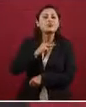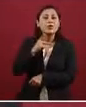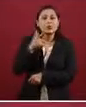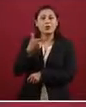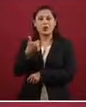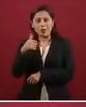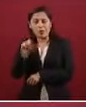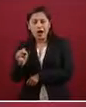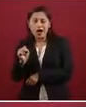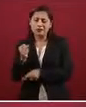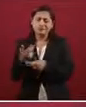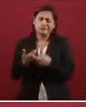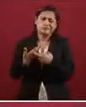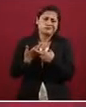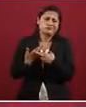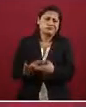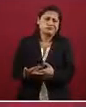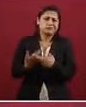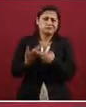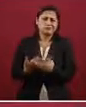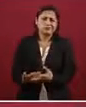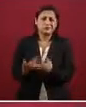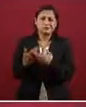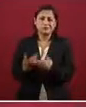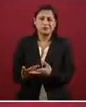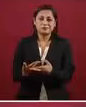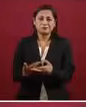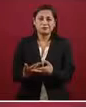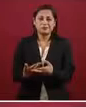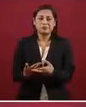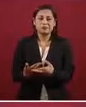están pues